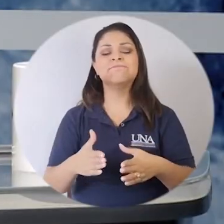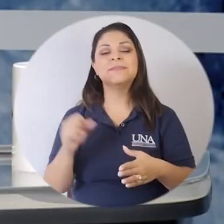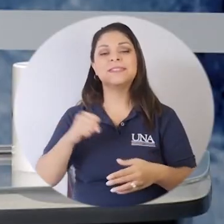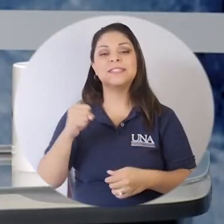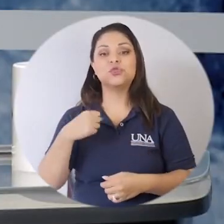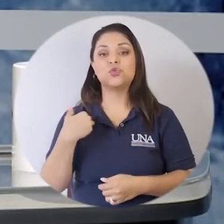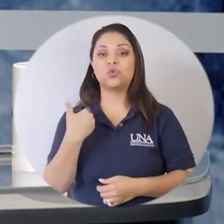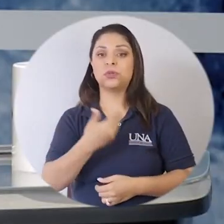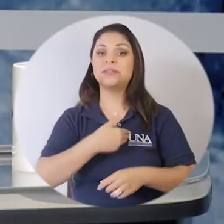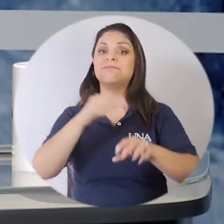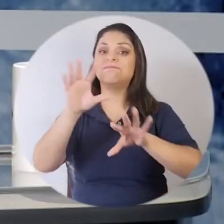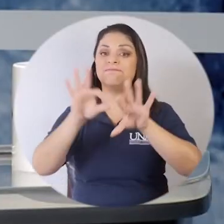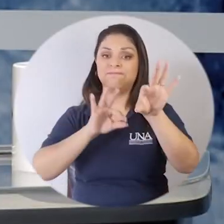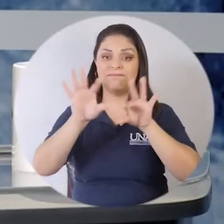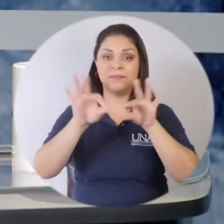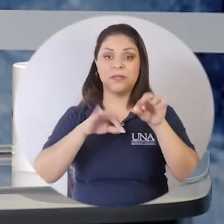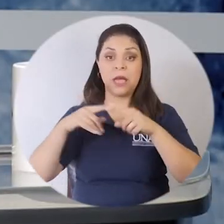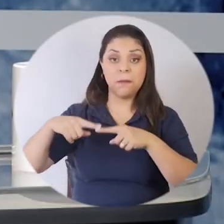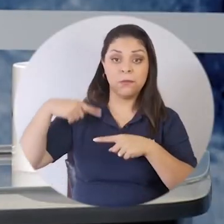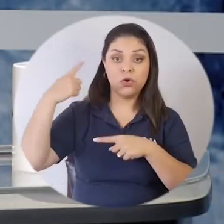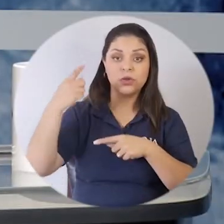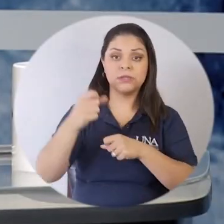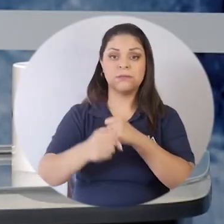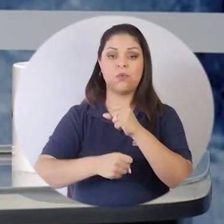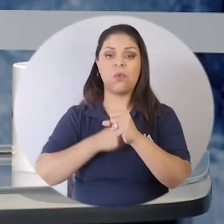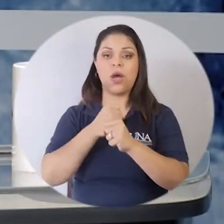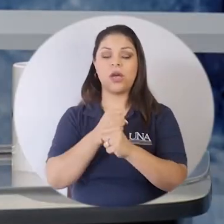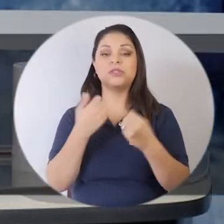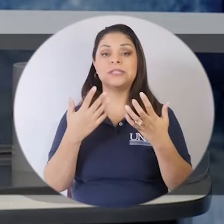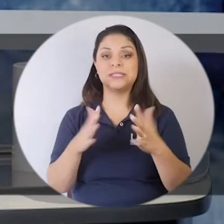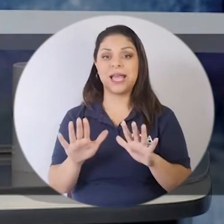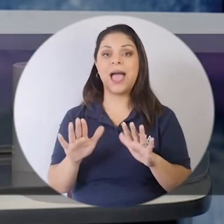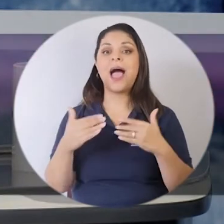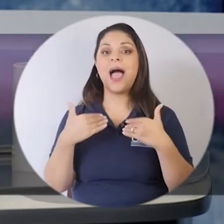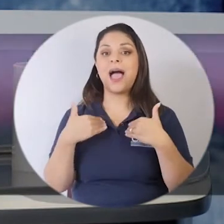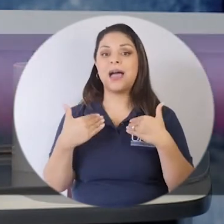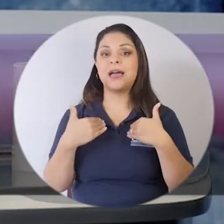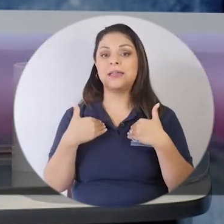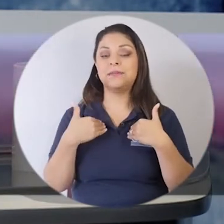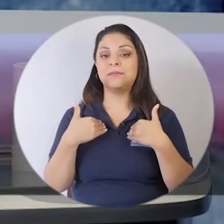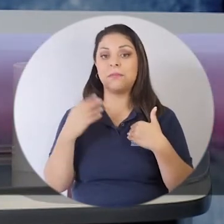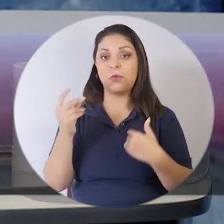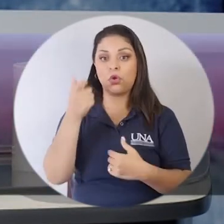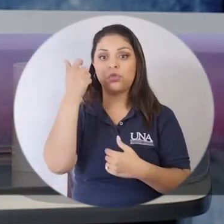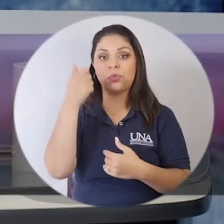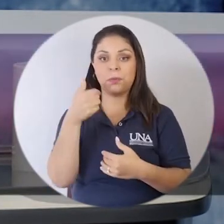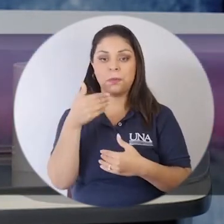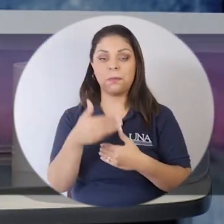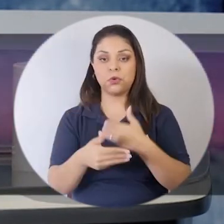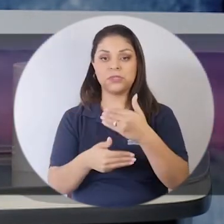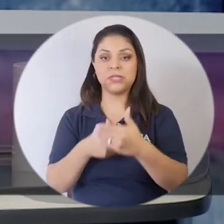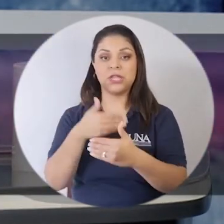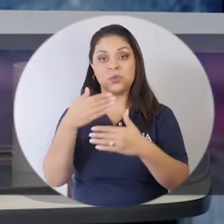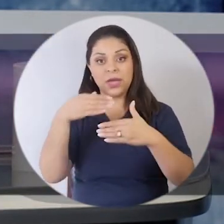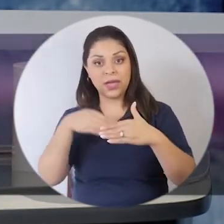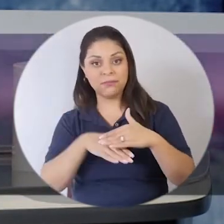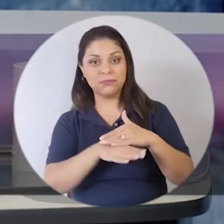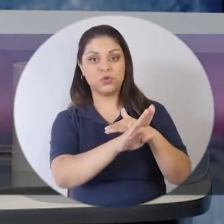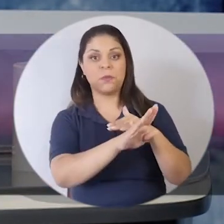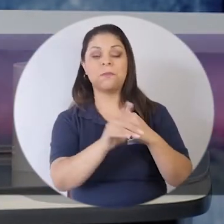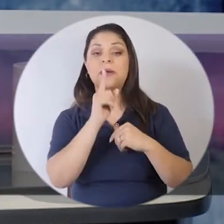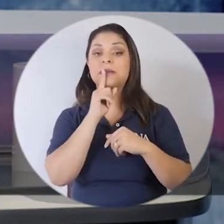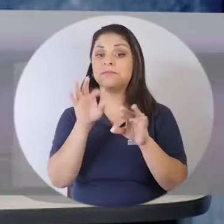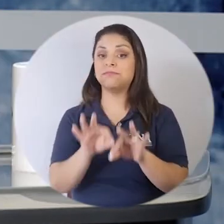invitación, ¿verdad? El próximo año ya nos encontraremos ante un proceso de admisión y muy importante